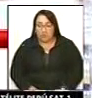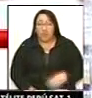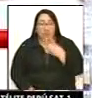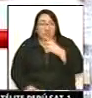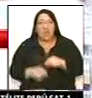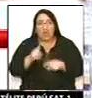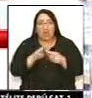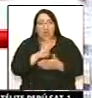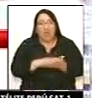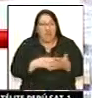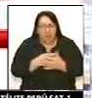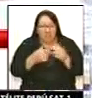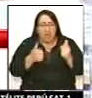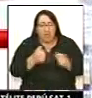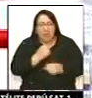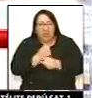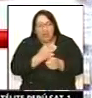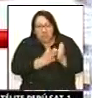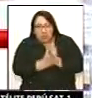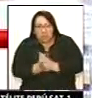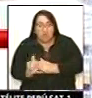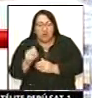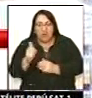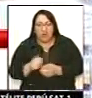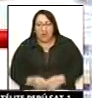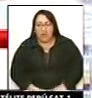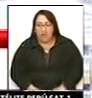calendarios para que salgan de una buena vez,